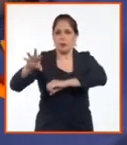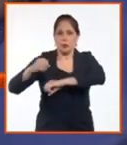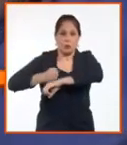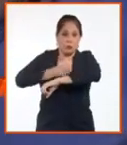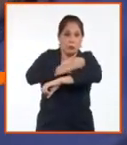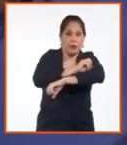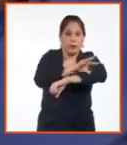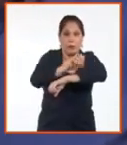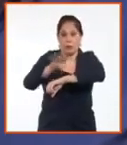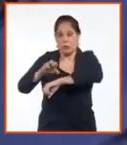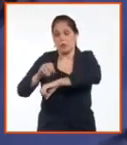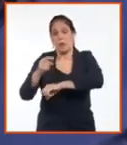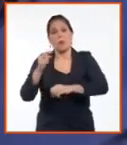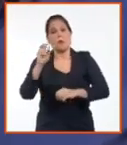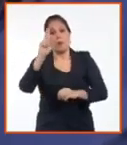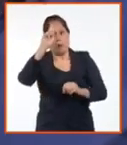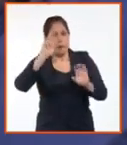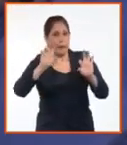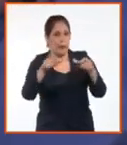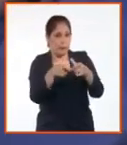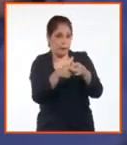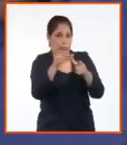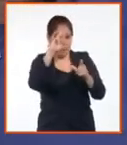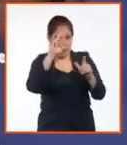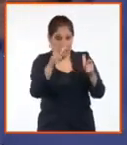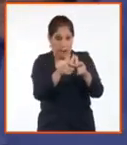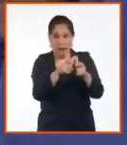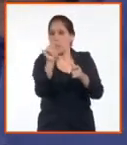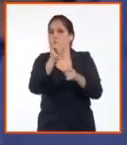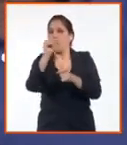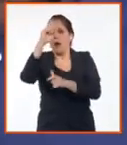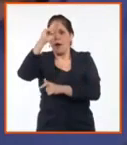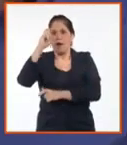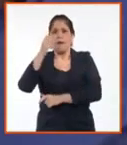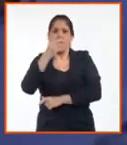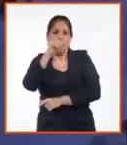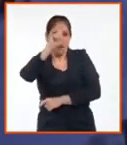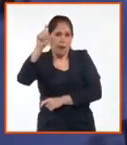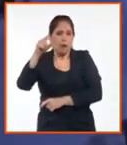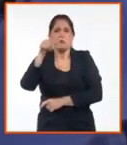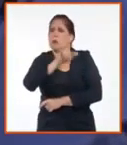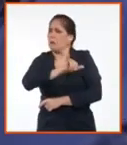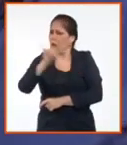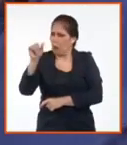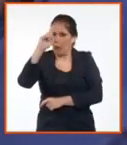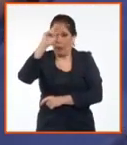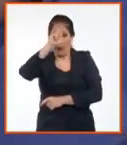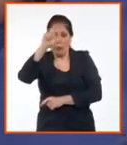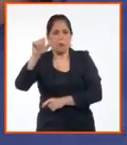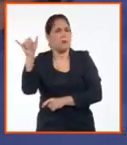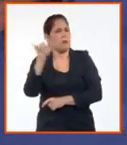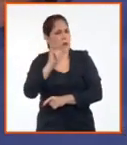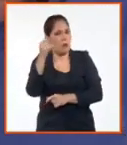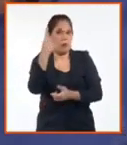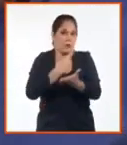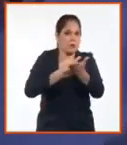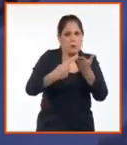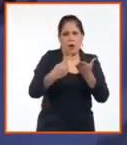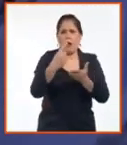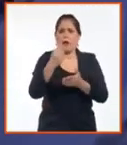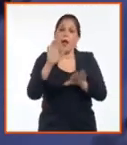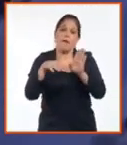en la distribución primaria cada siete días y en el caso de la distribución secundaria se continúa con siglos de distribución un 7